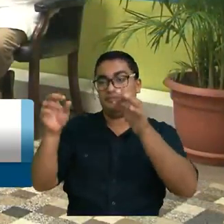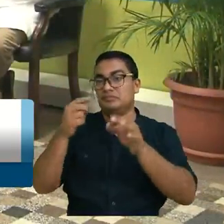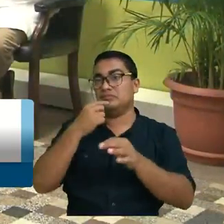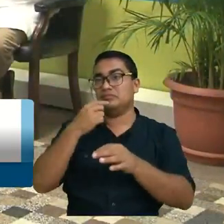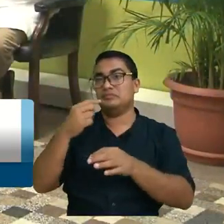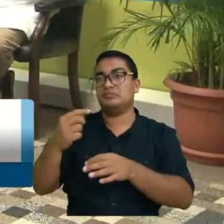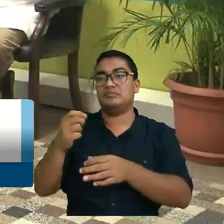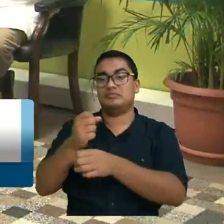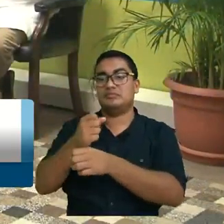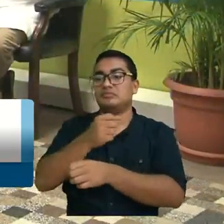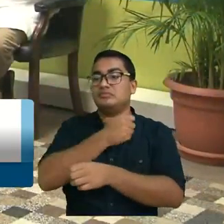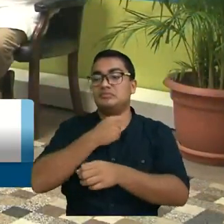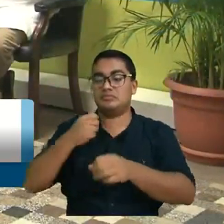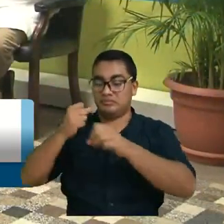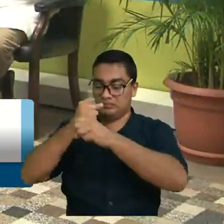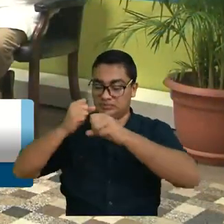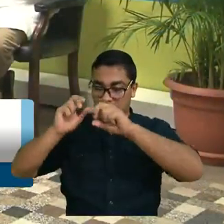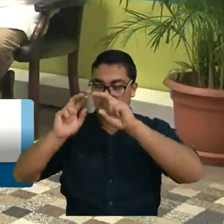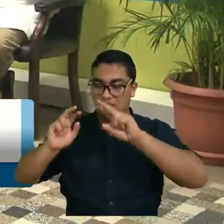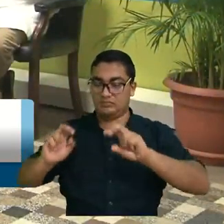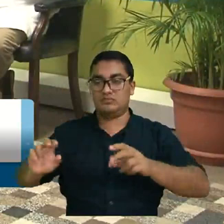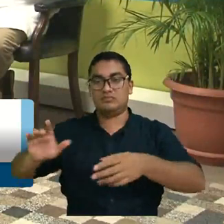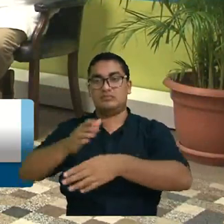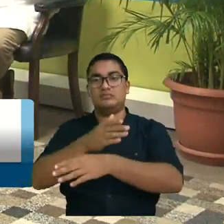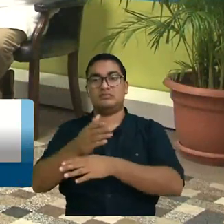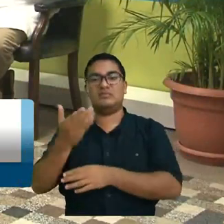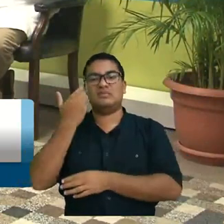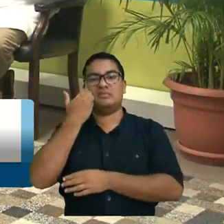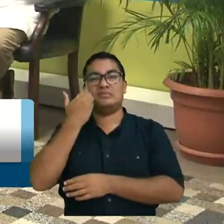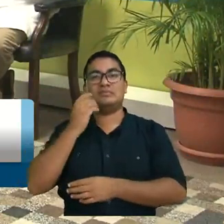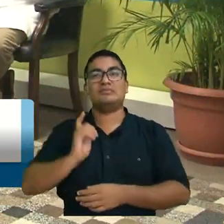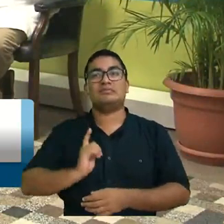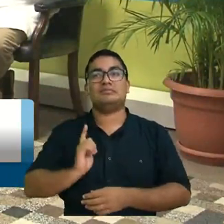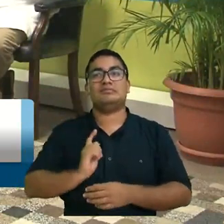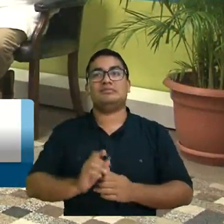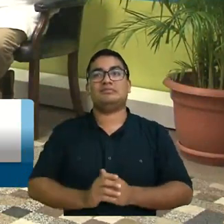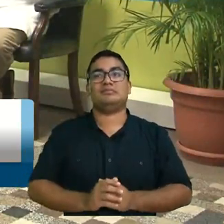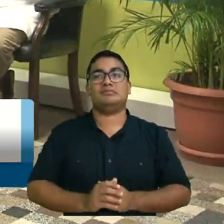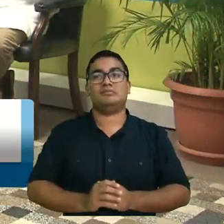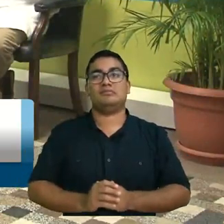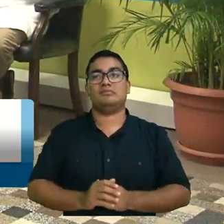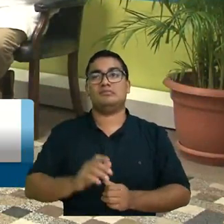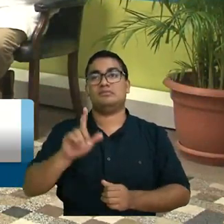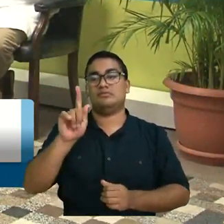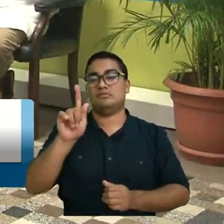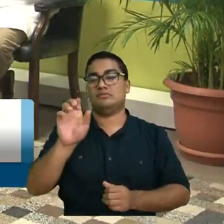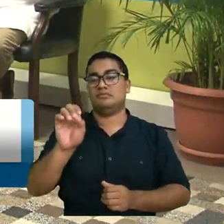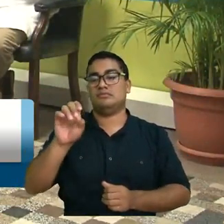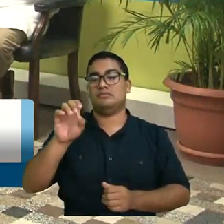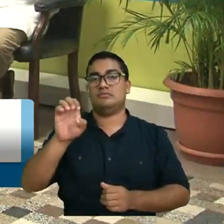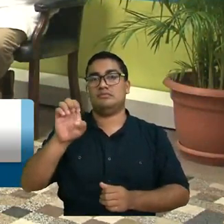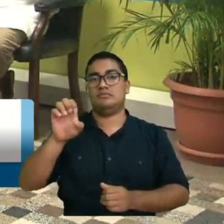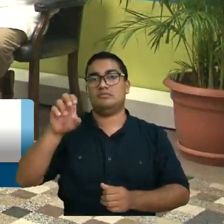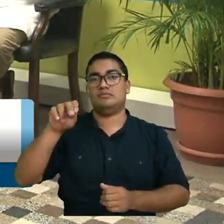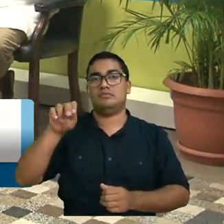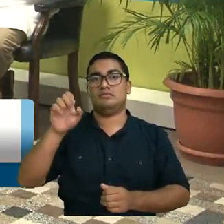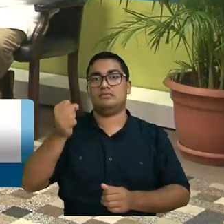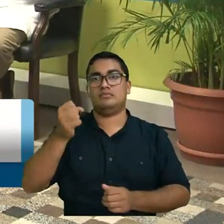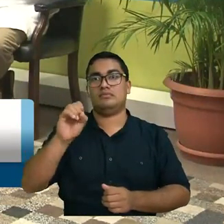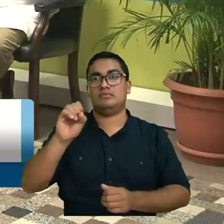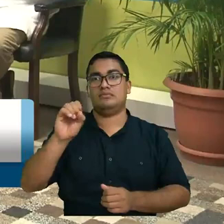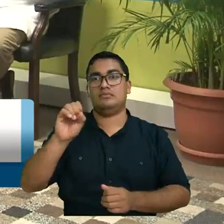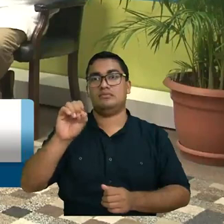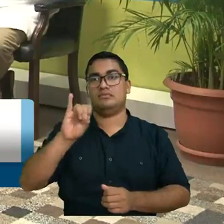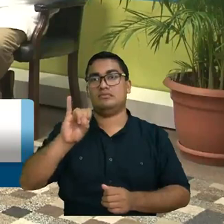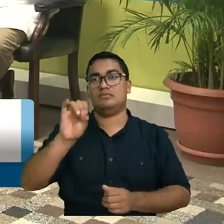le hace la prueba para determinar el tipo de virus, de tipo de influenza que tienen. Se le hace un hisopado nasofaríngeo, que es el mismo. ¿Qué son hisopos en la